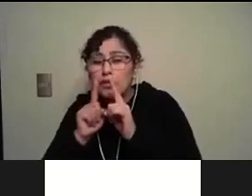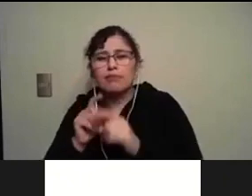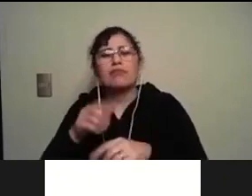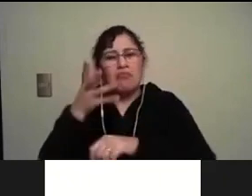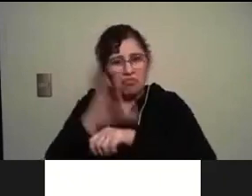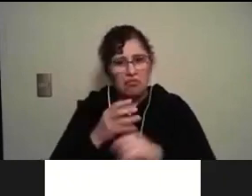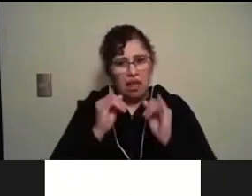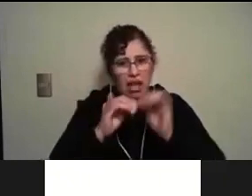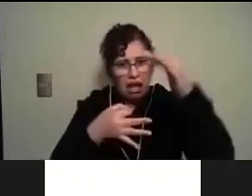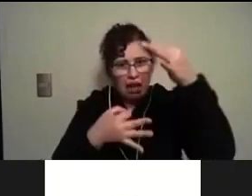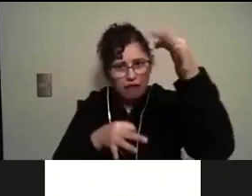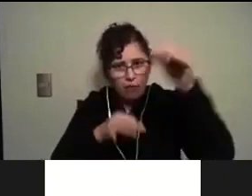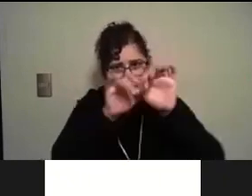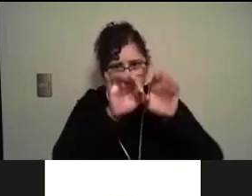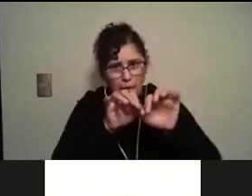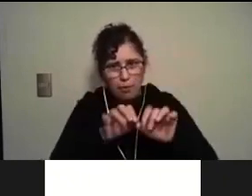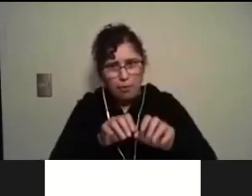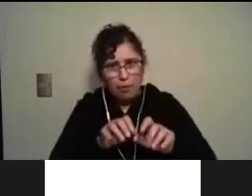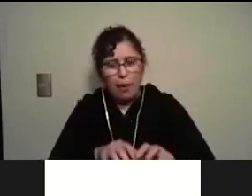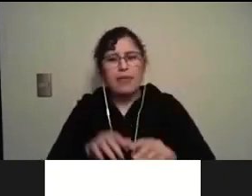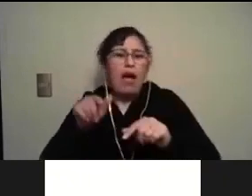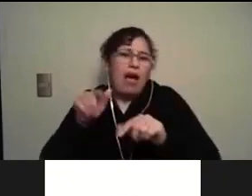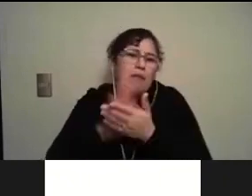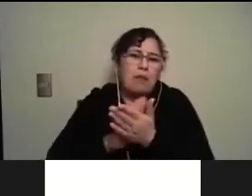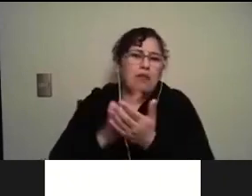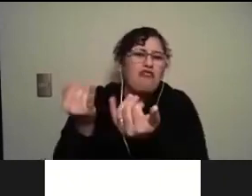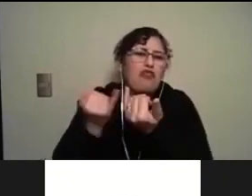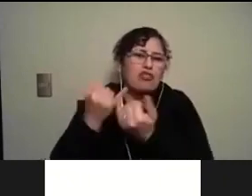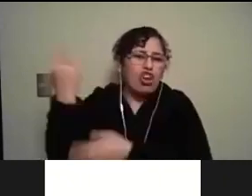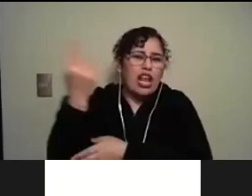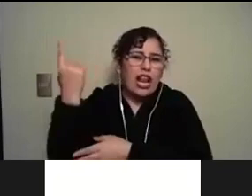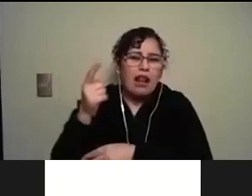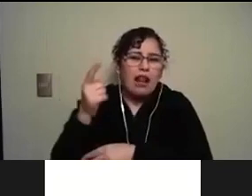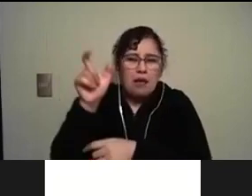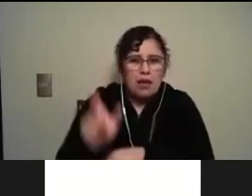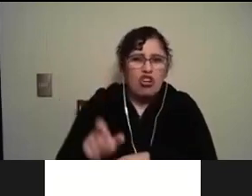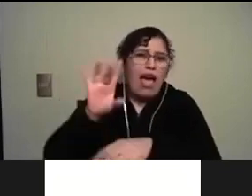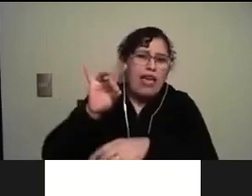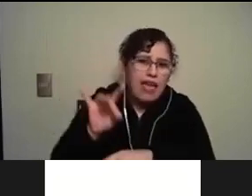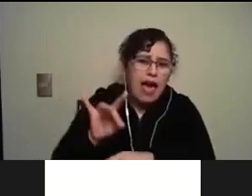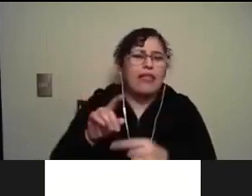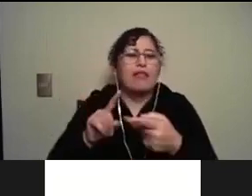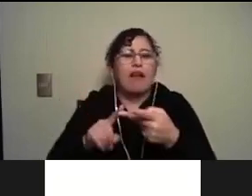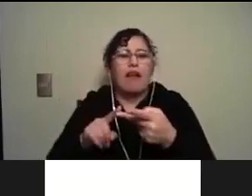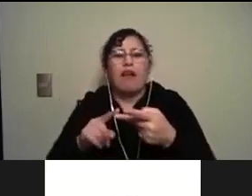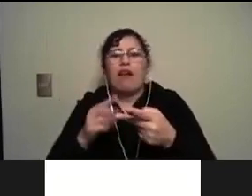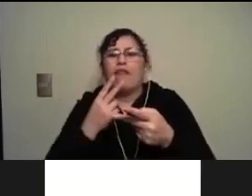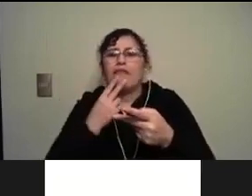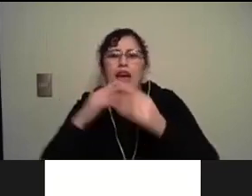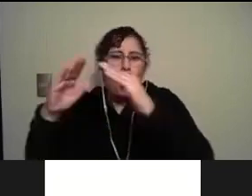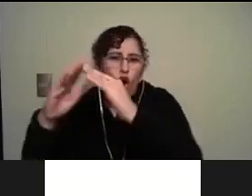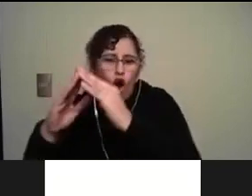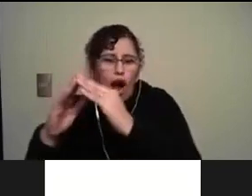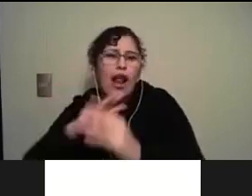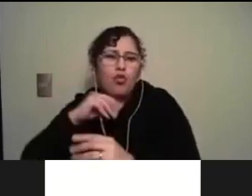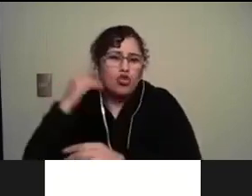dice antecedentes generales, paciente Juanito Pérez, edad tanto, ya, paciente residente en hogar, ¿cierto? De